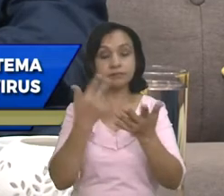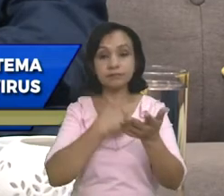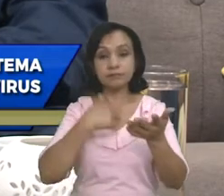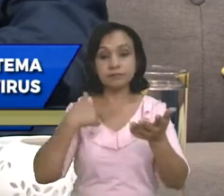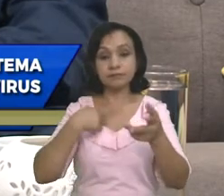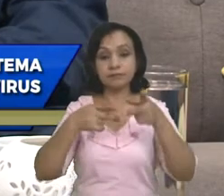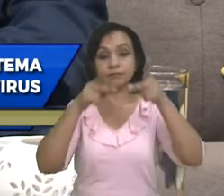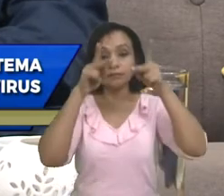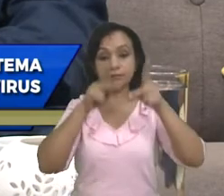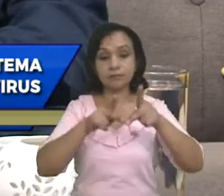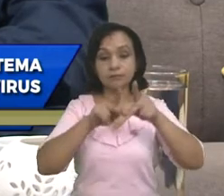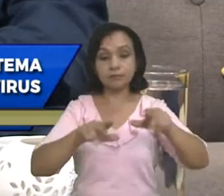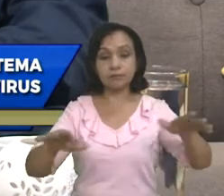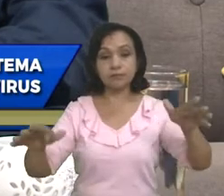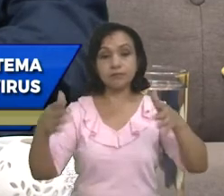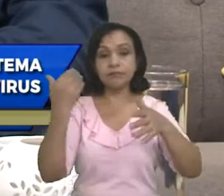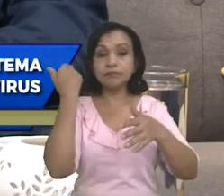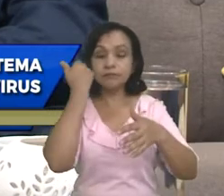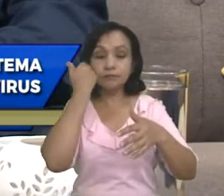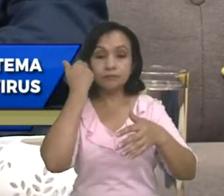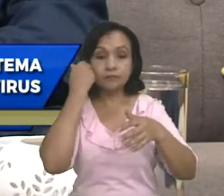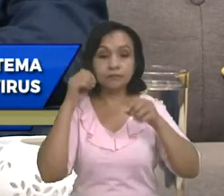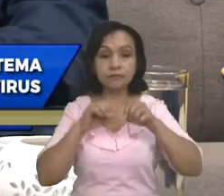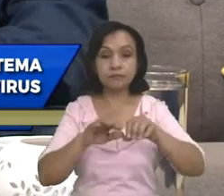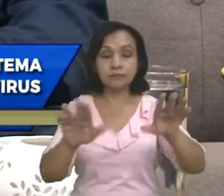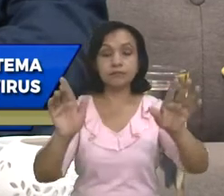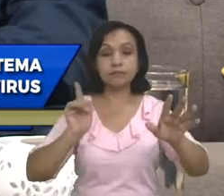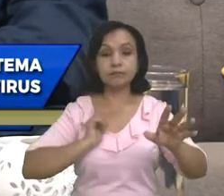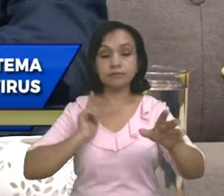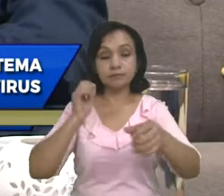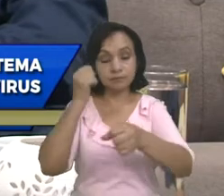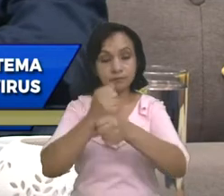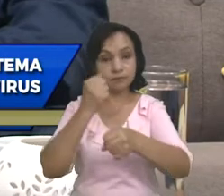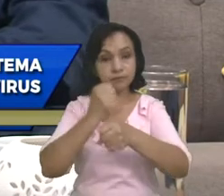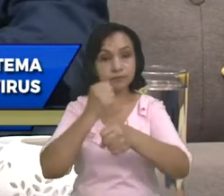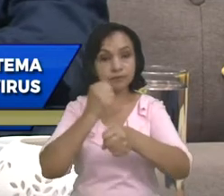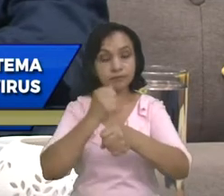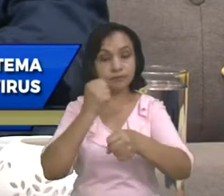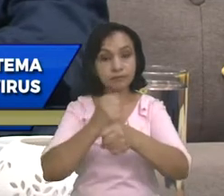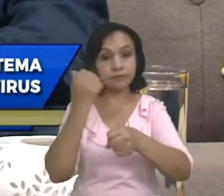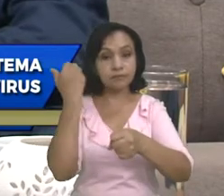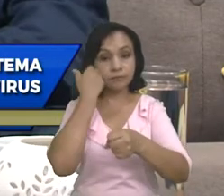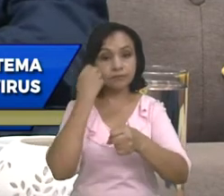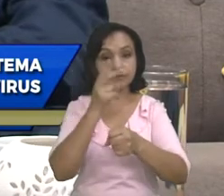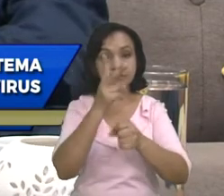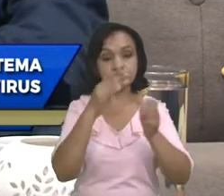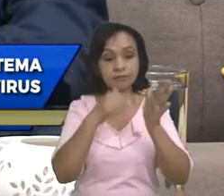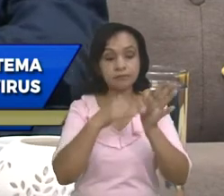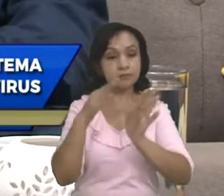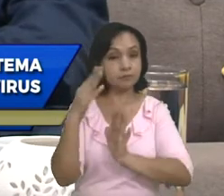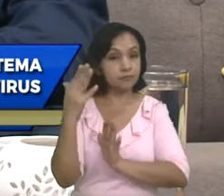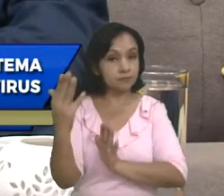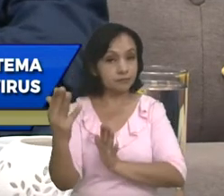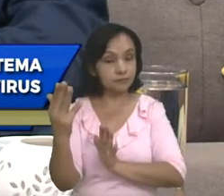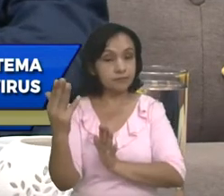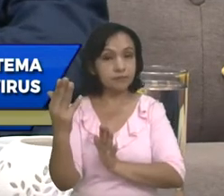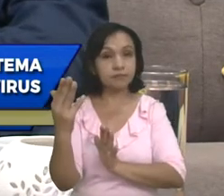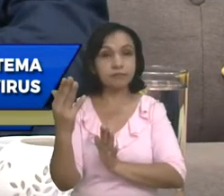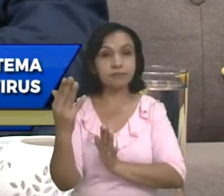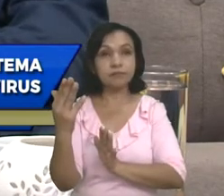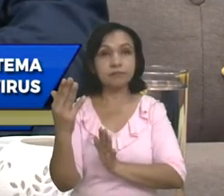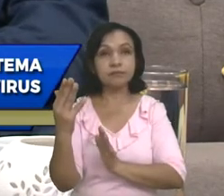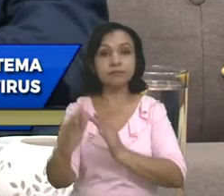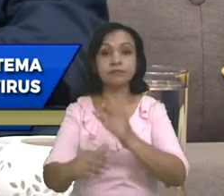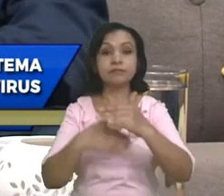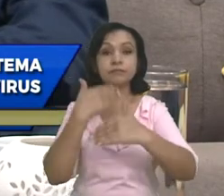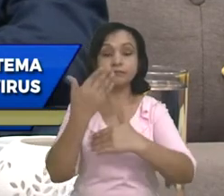el plan antipandémico que nosotros hemos tenido que hemos trabajado desde la pandemia del 2009 luego la panda de la